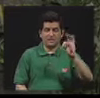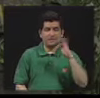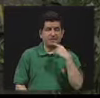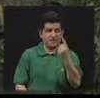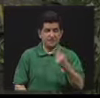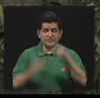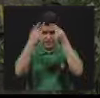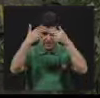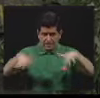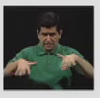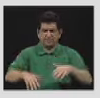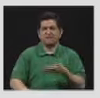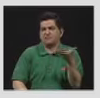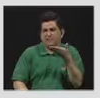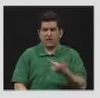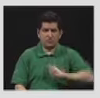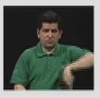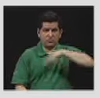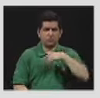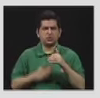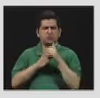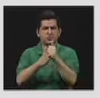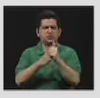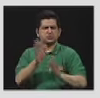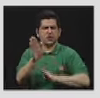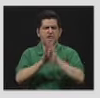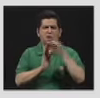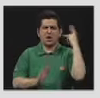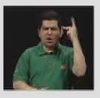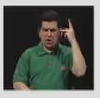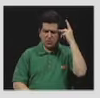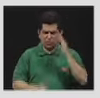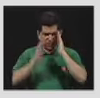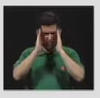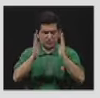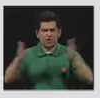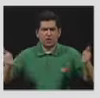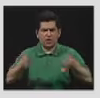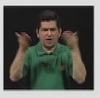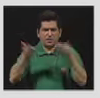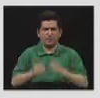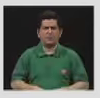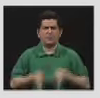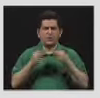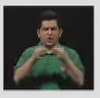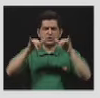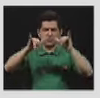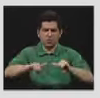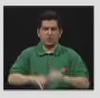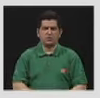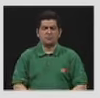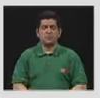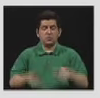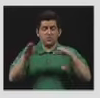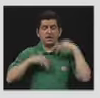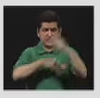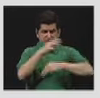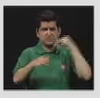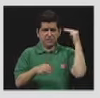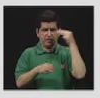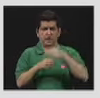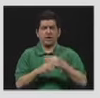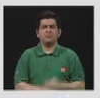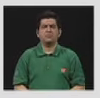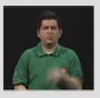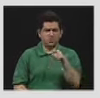en su página de internet que somos líderes en el desarrollo de políticas destinadas a promover el turismo sostenible y reconocidos en el mundo entero